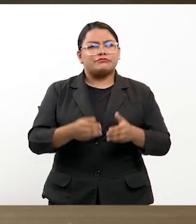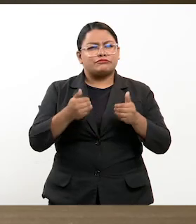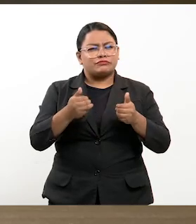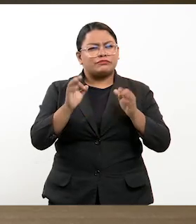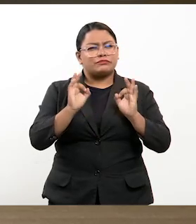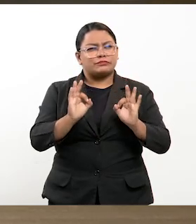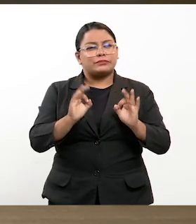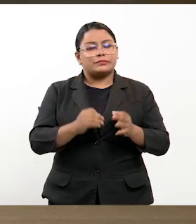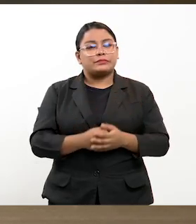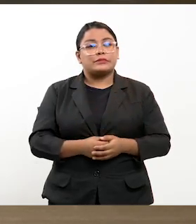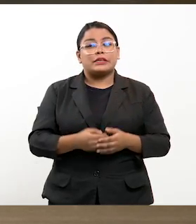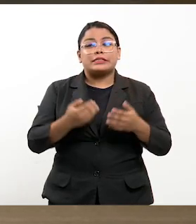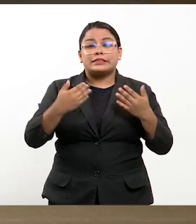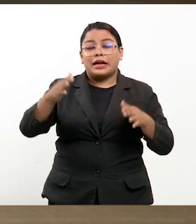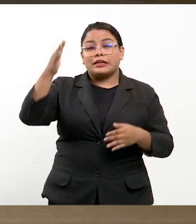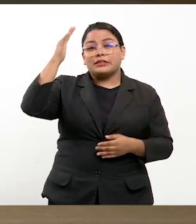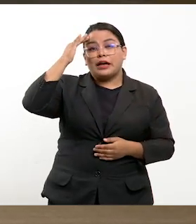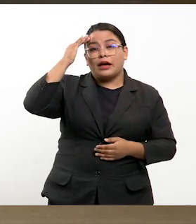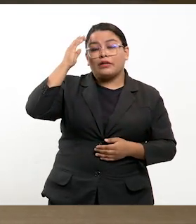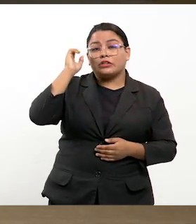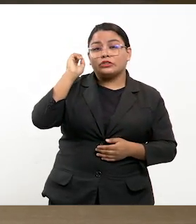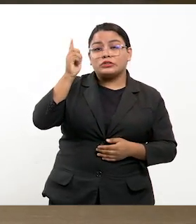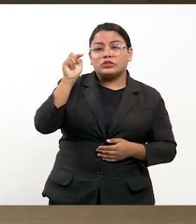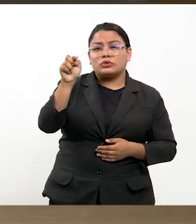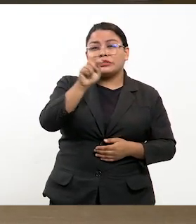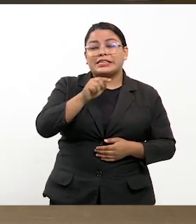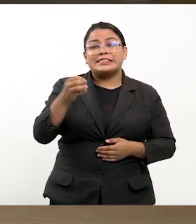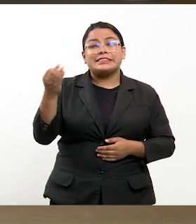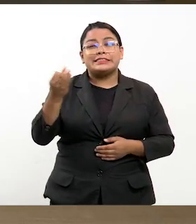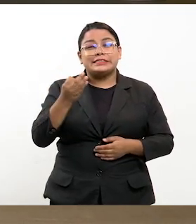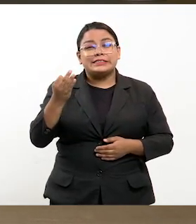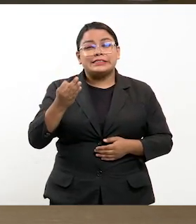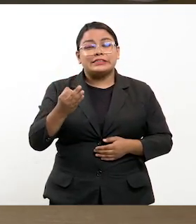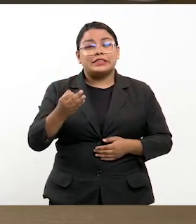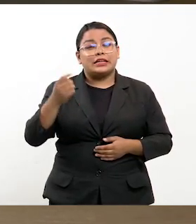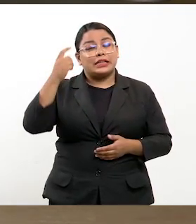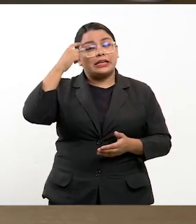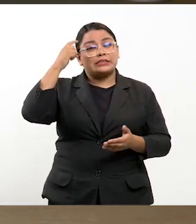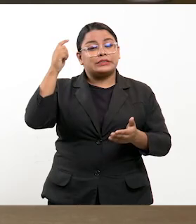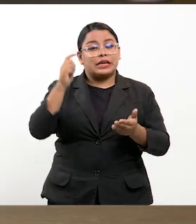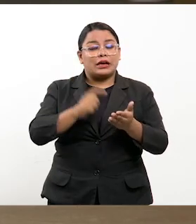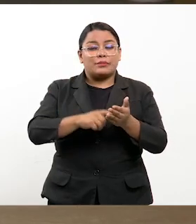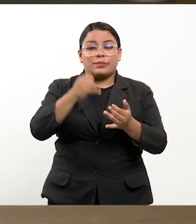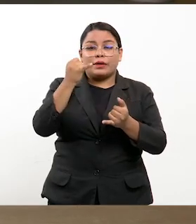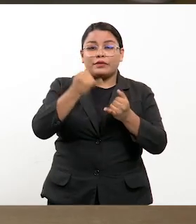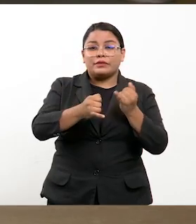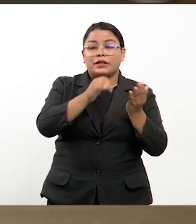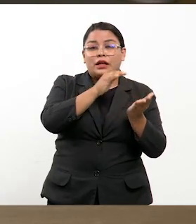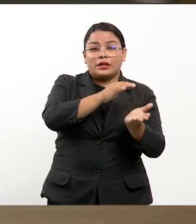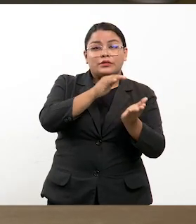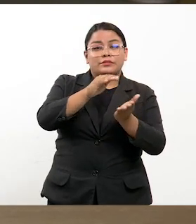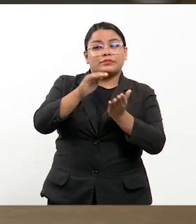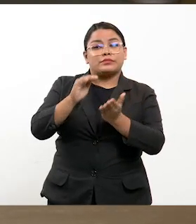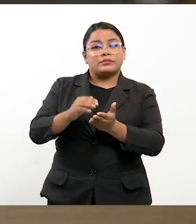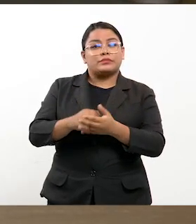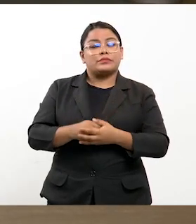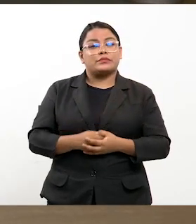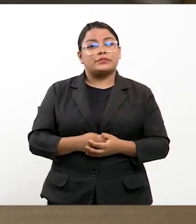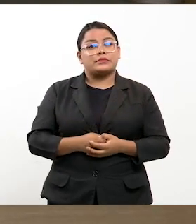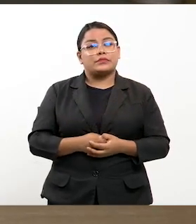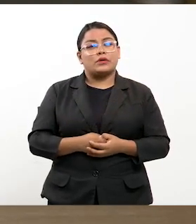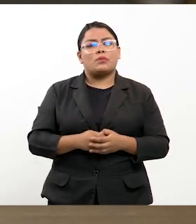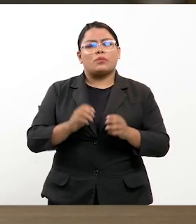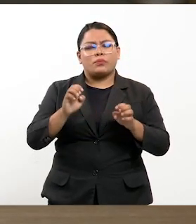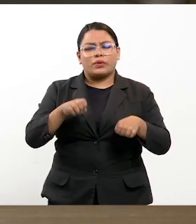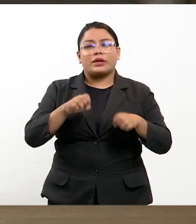información, Marlene. Ya escucharon, docentes, cuando ustedes necesiten la prueba para la finalización de cada unidad, pueden solicitarla